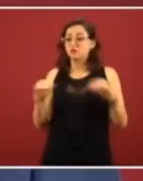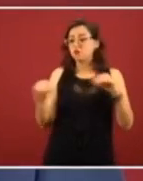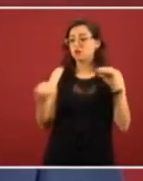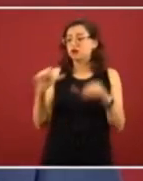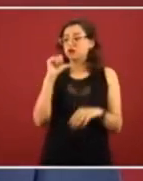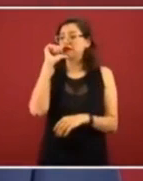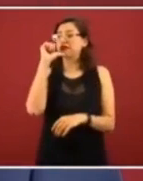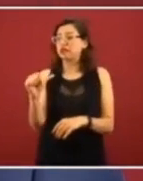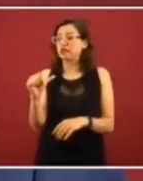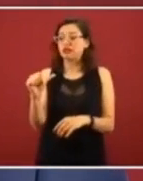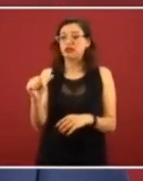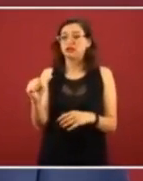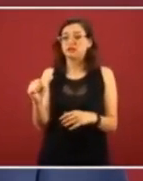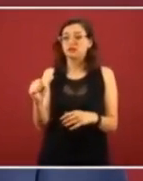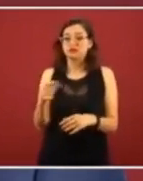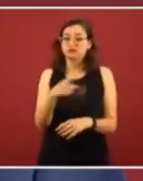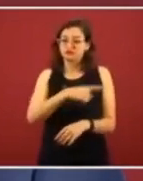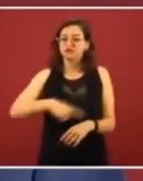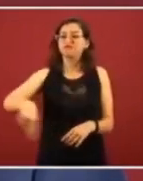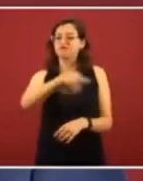están resultando muy afectados,